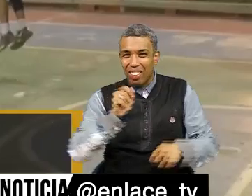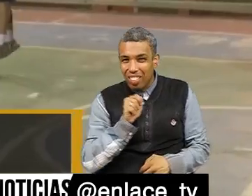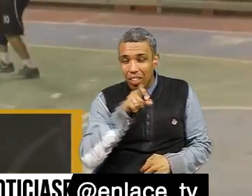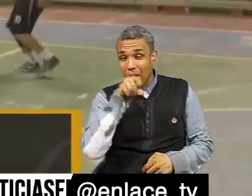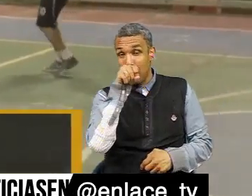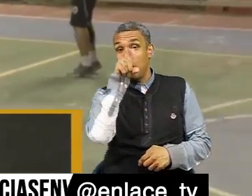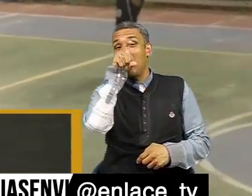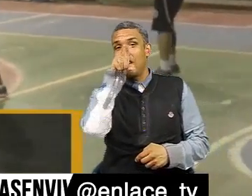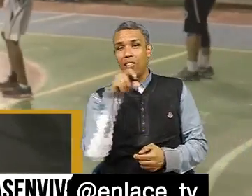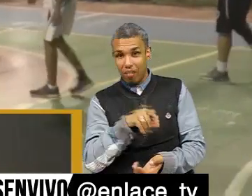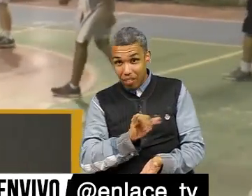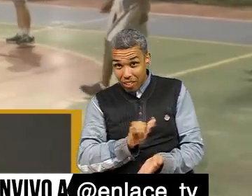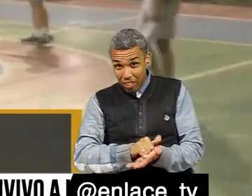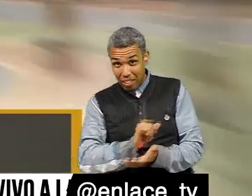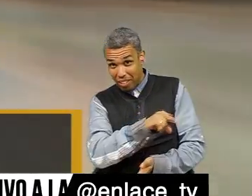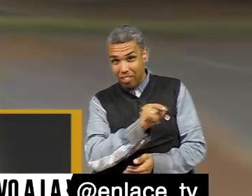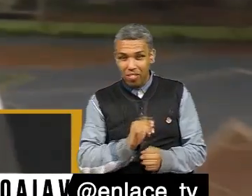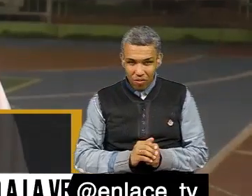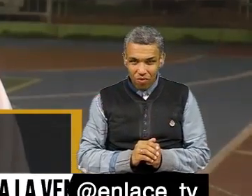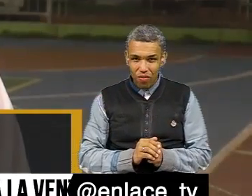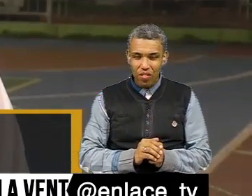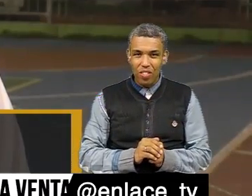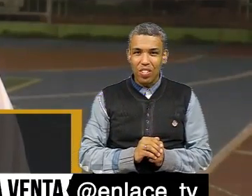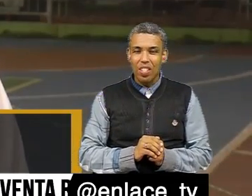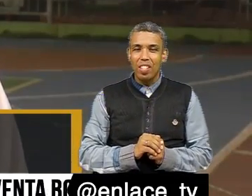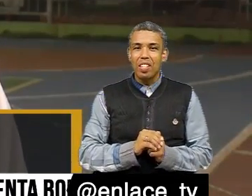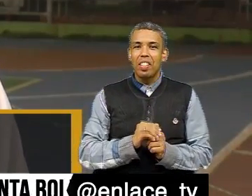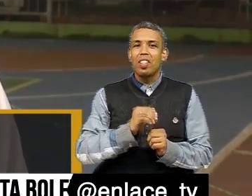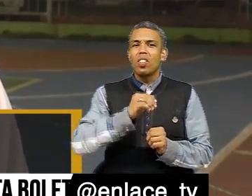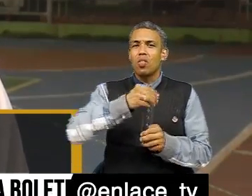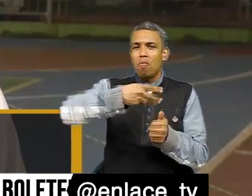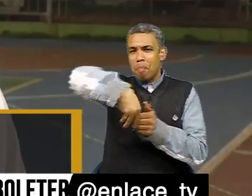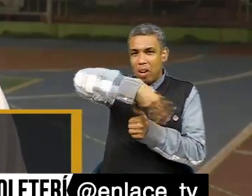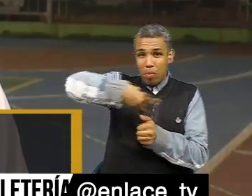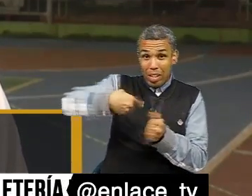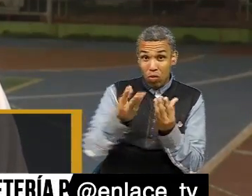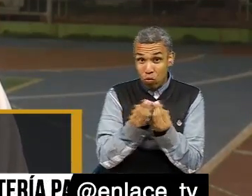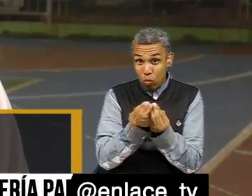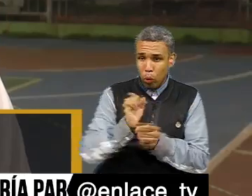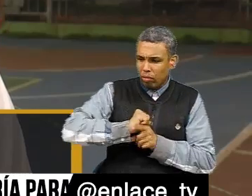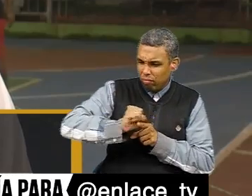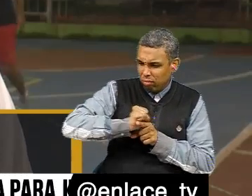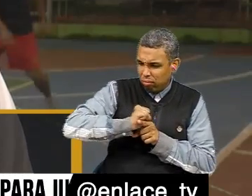voleibol categoría abierta del Club Miramar. Aquí en el parque venimos a jugar